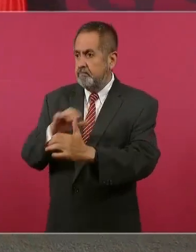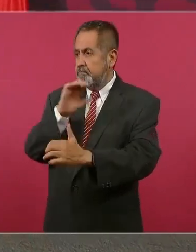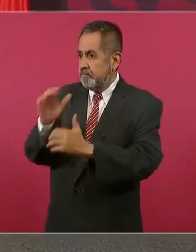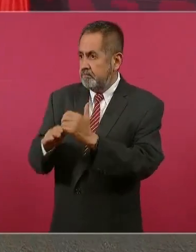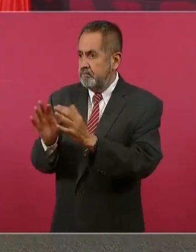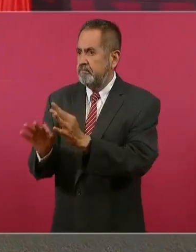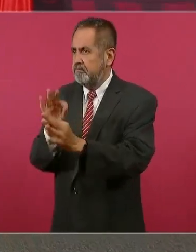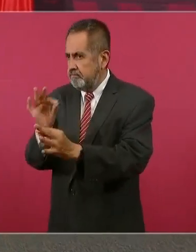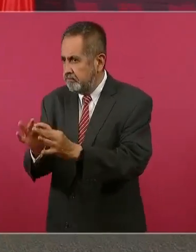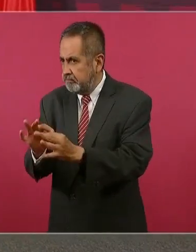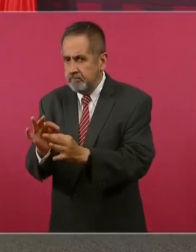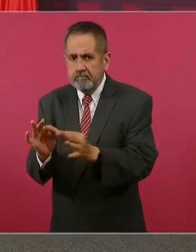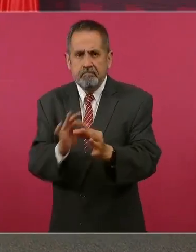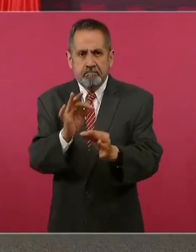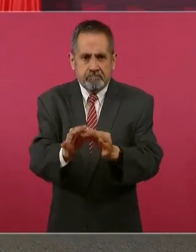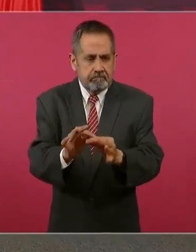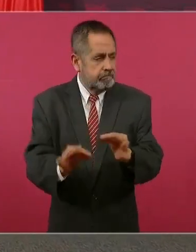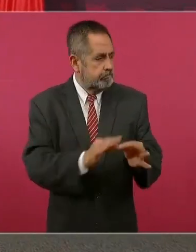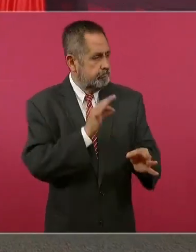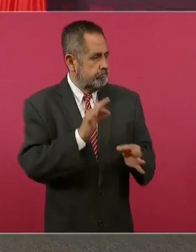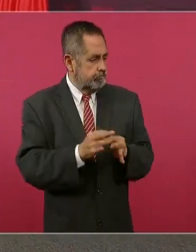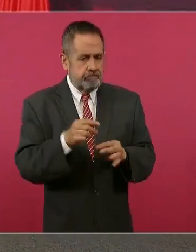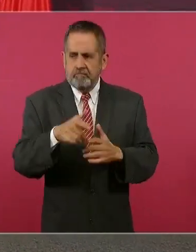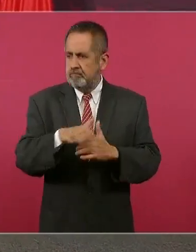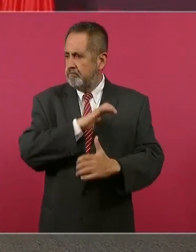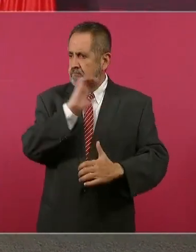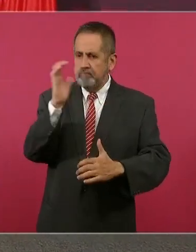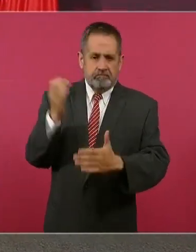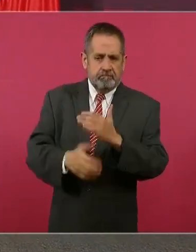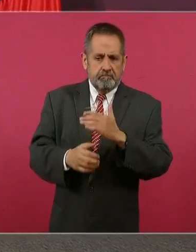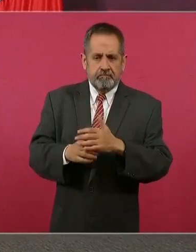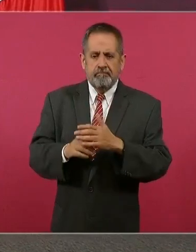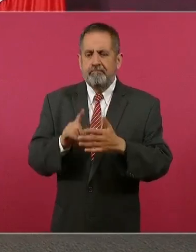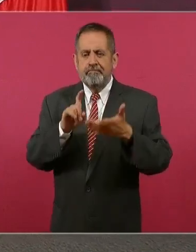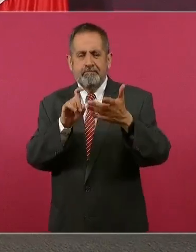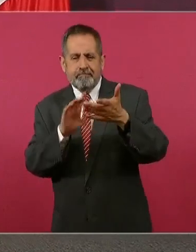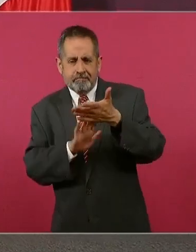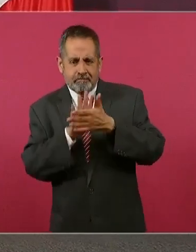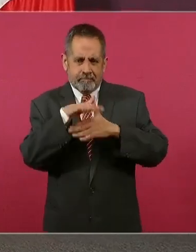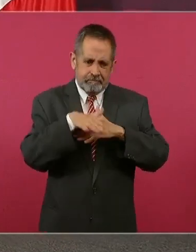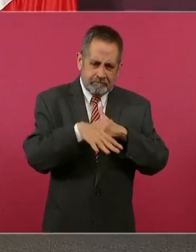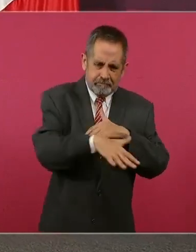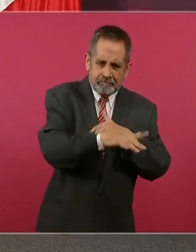Terminar las obras hidráulicas, construcción de presas,